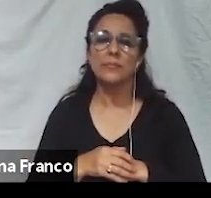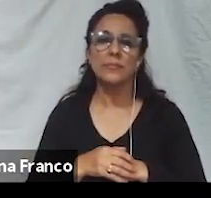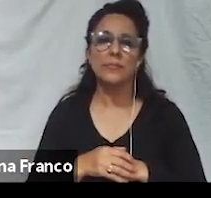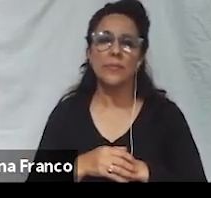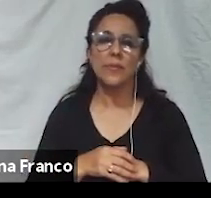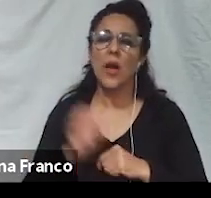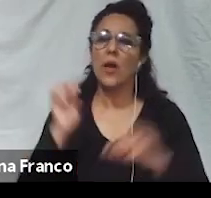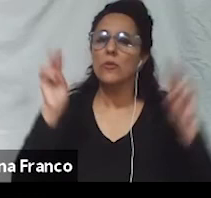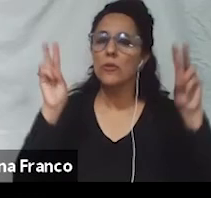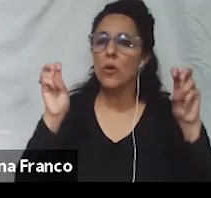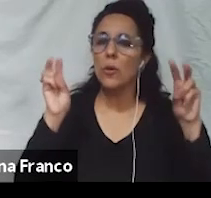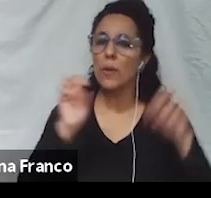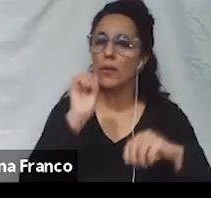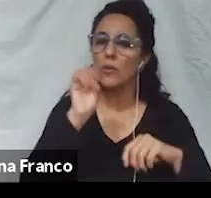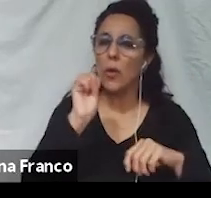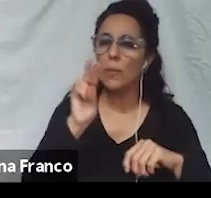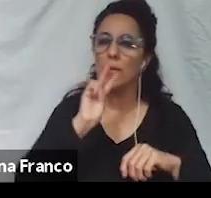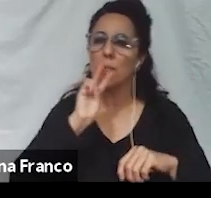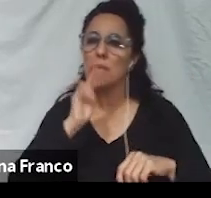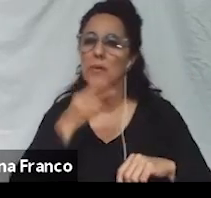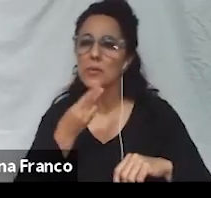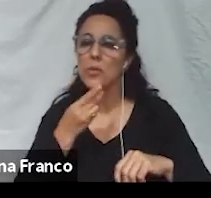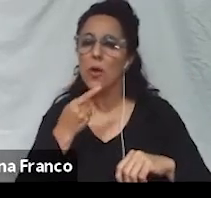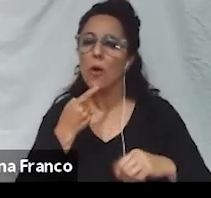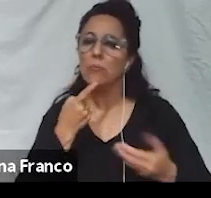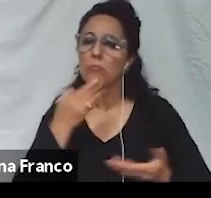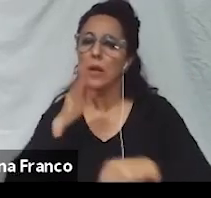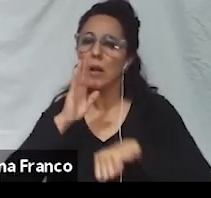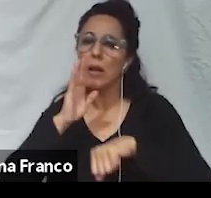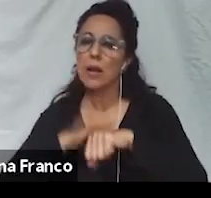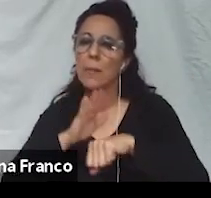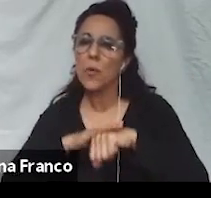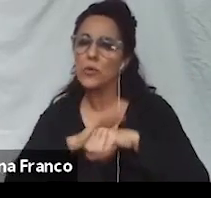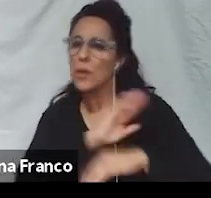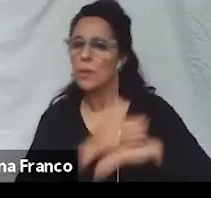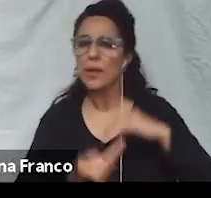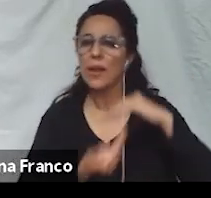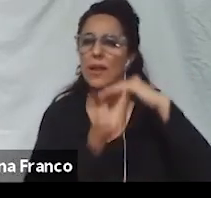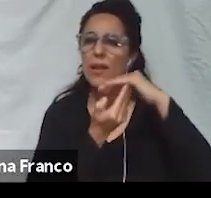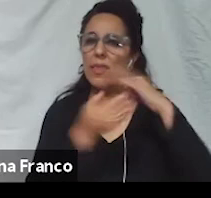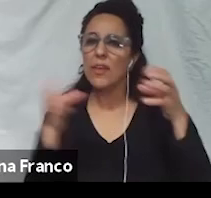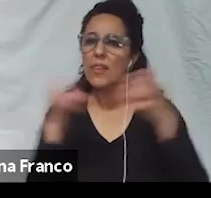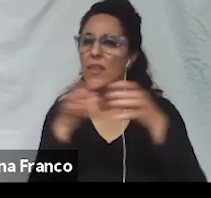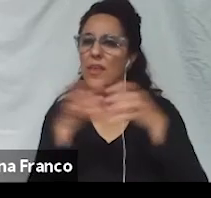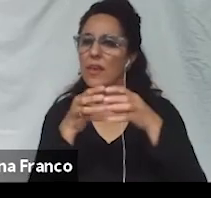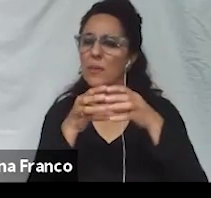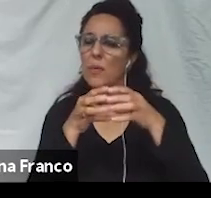el nombre del comisionado de evaluación, que sería la persona, digamos, líder de equipo, digamos,